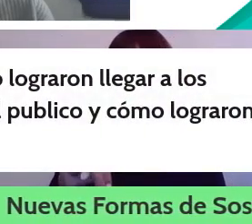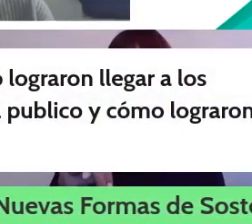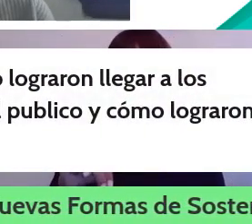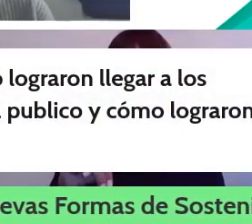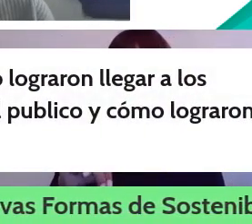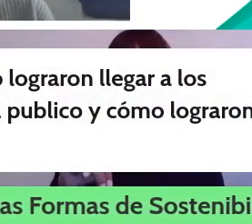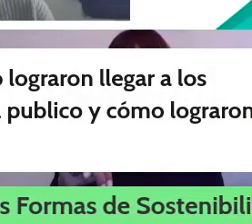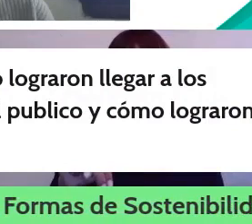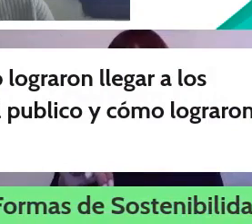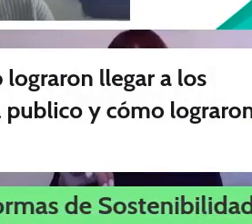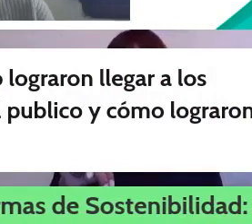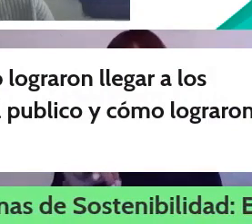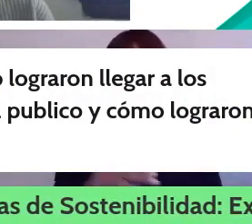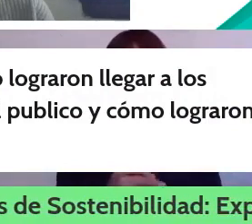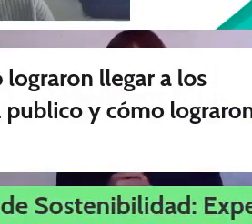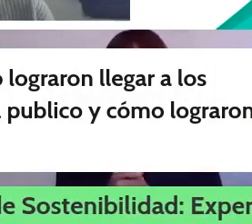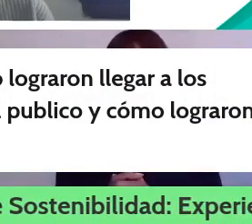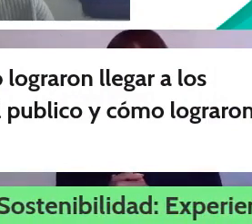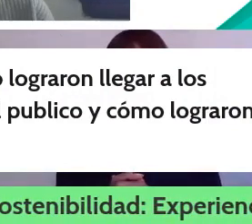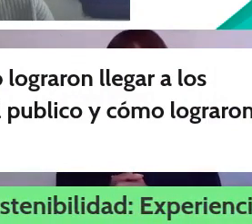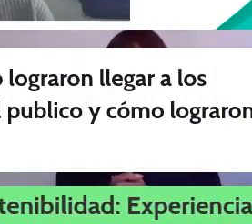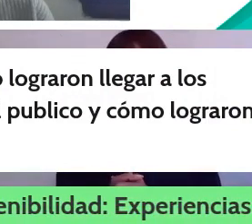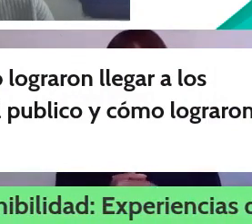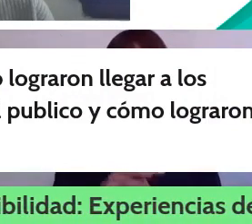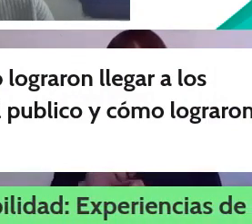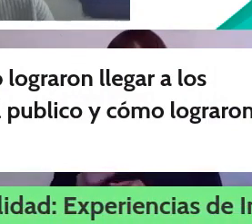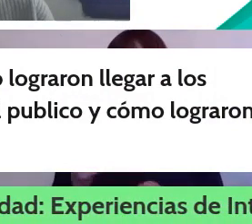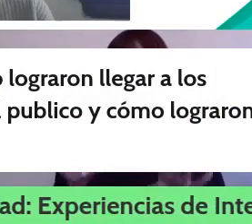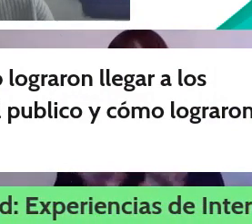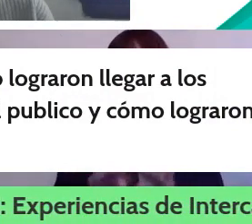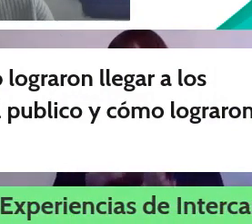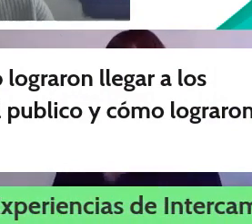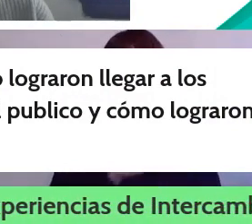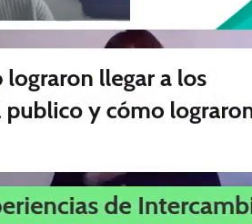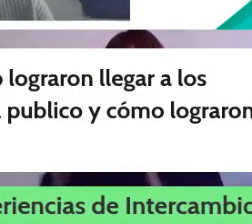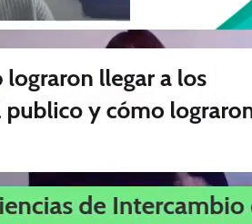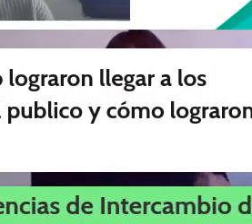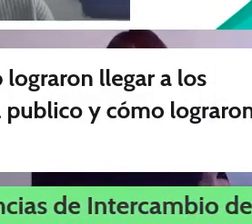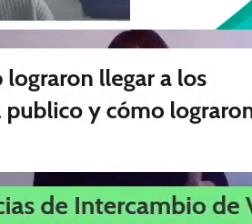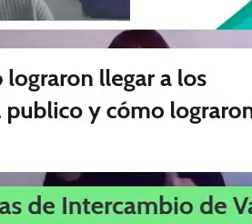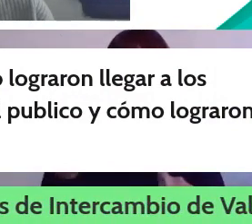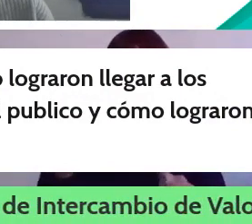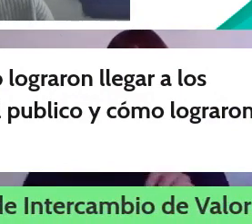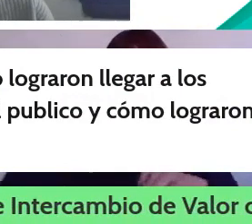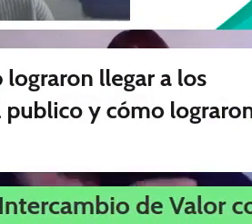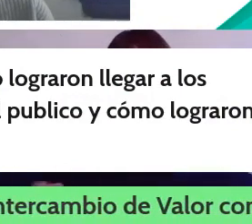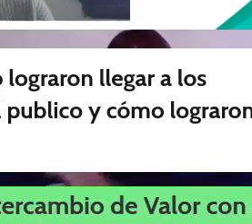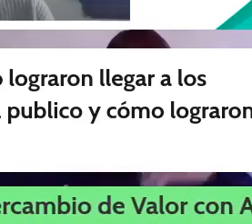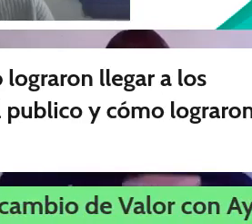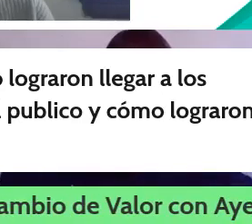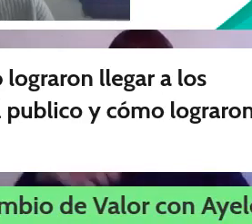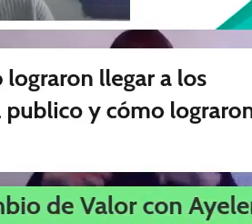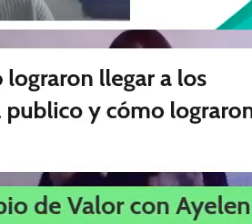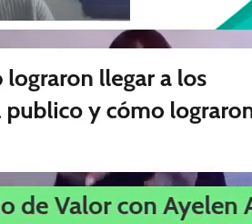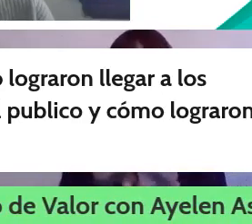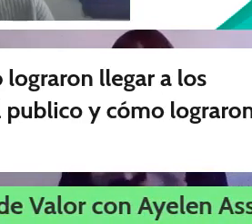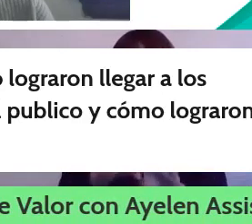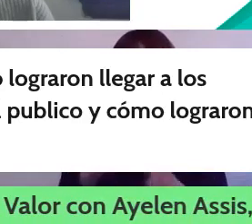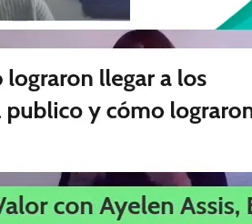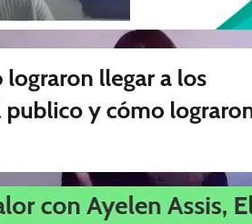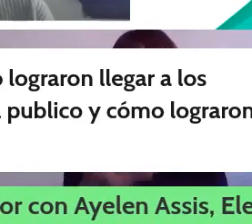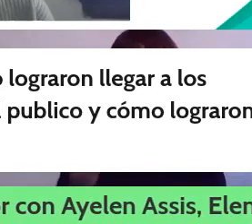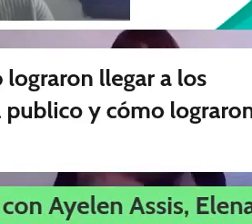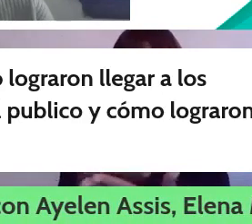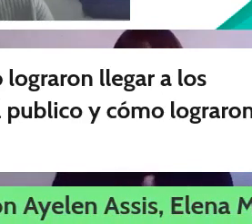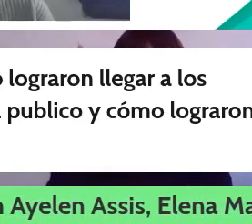oferta de servicio fue directamente a empresas privadas? ¿Cómo lograron llegar a los consumidores? Es decir, ¿estos servicios cómo los ofrecen al público y